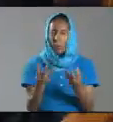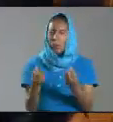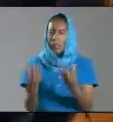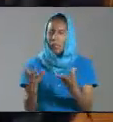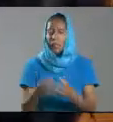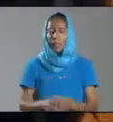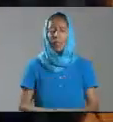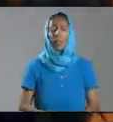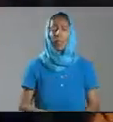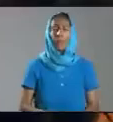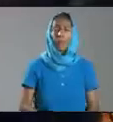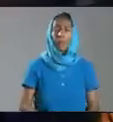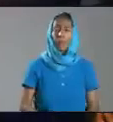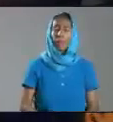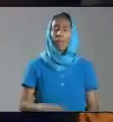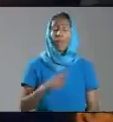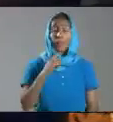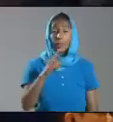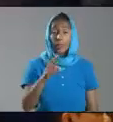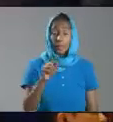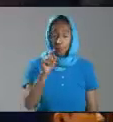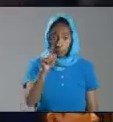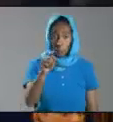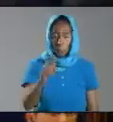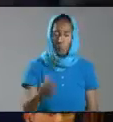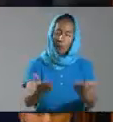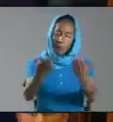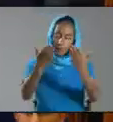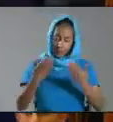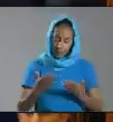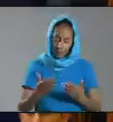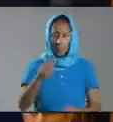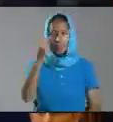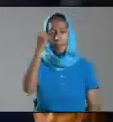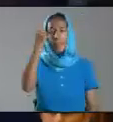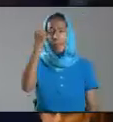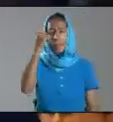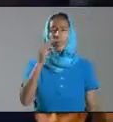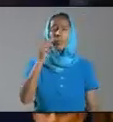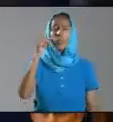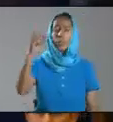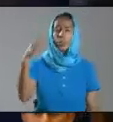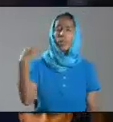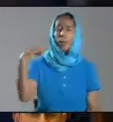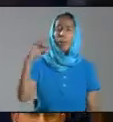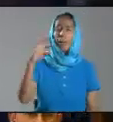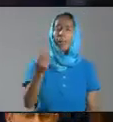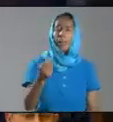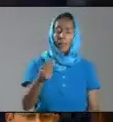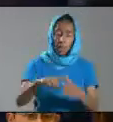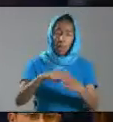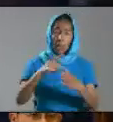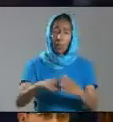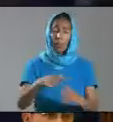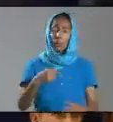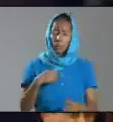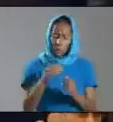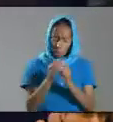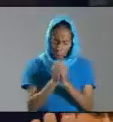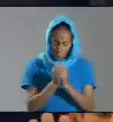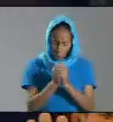Dile al Señor, dame entendimiento. Dame entendimiento, Señor, para que cuando ore lo haga